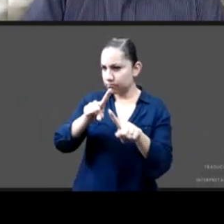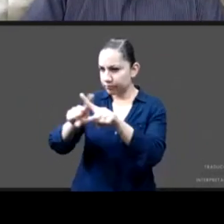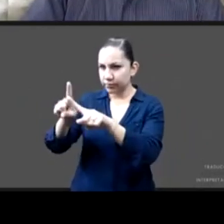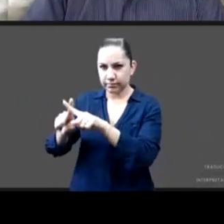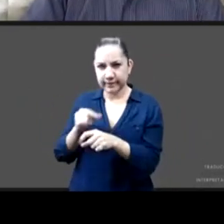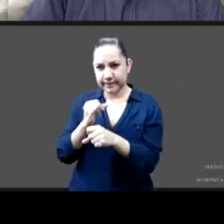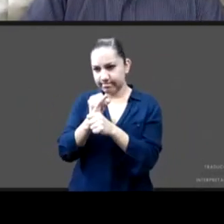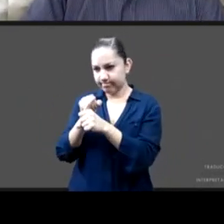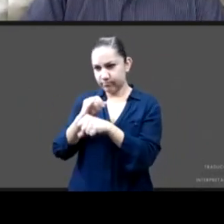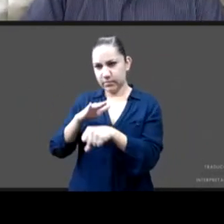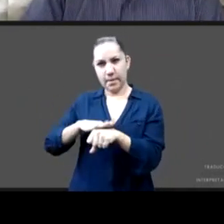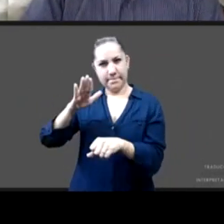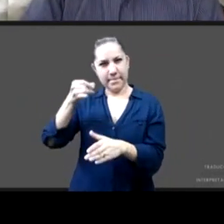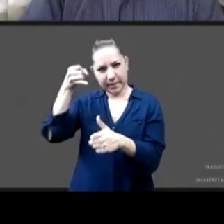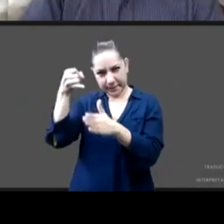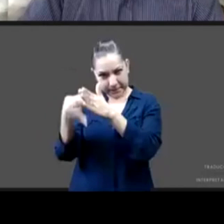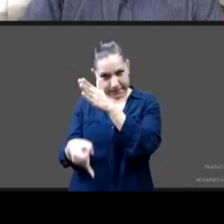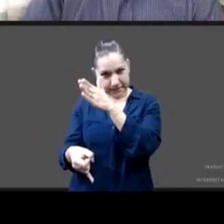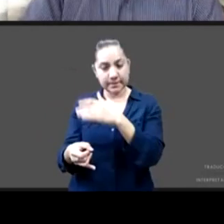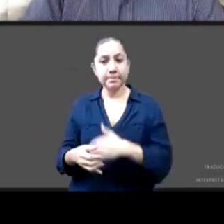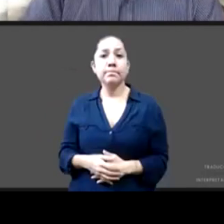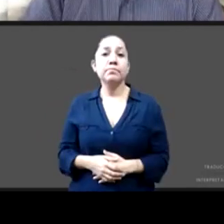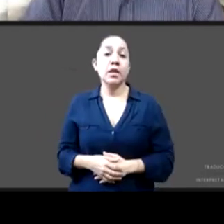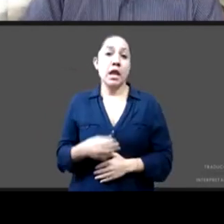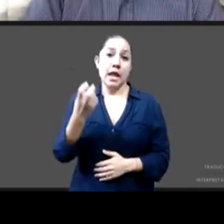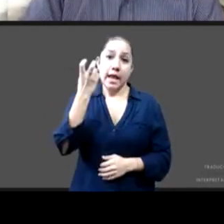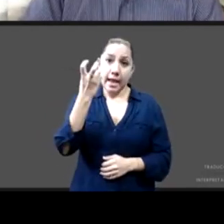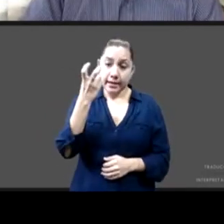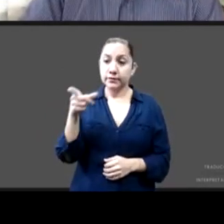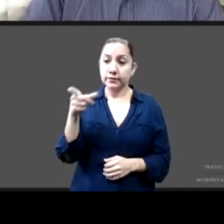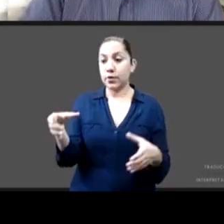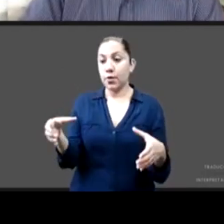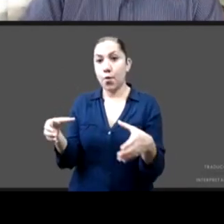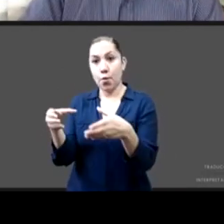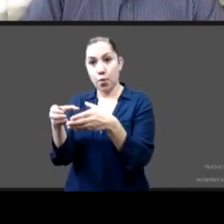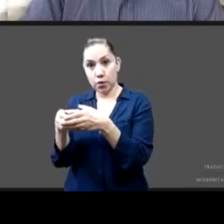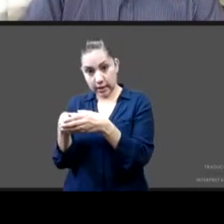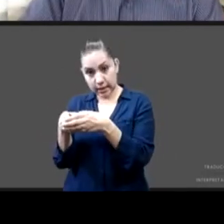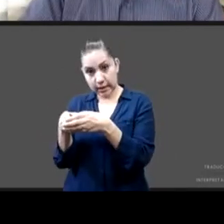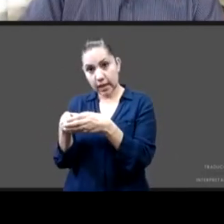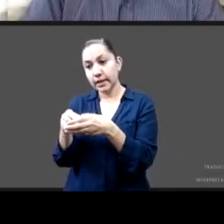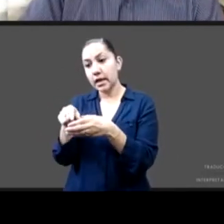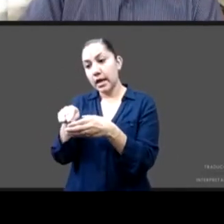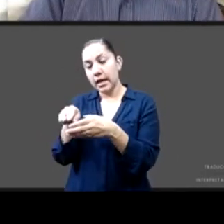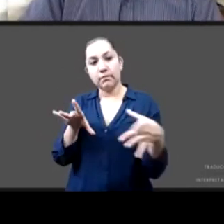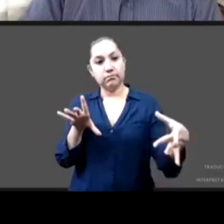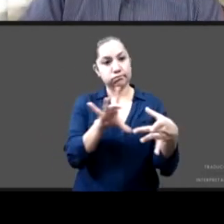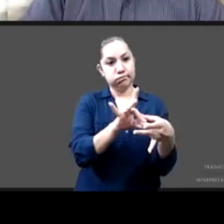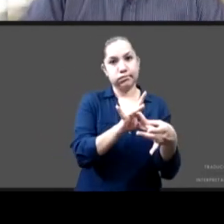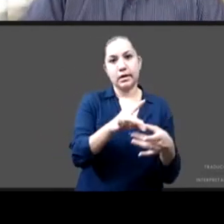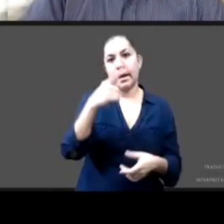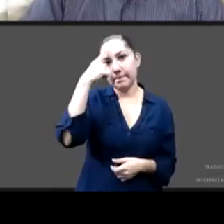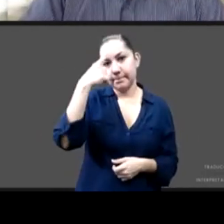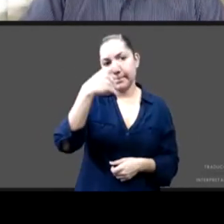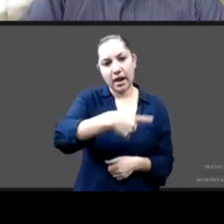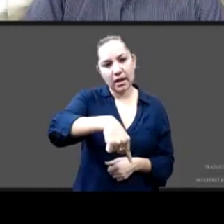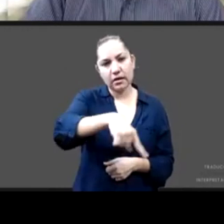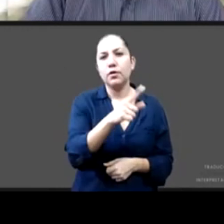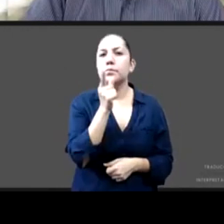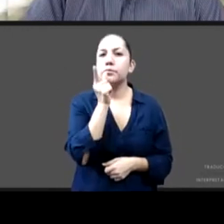fiscalía, que a su vez está ligada, obviamente, con nuestra área de policía de